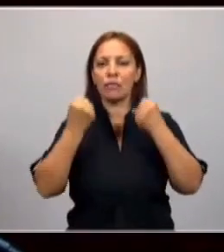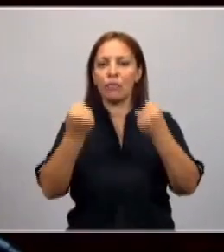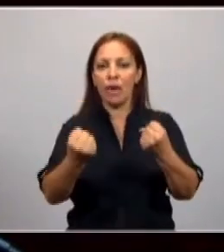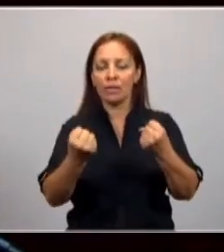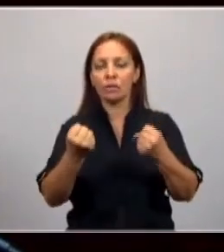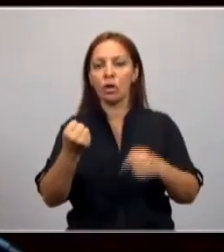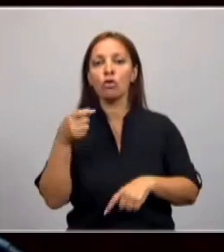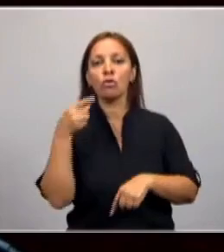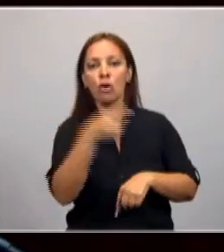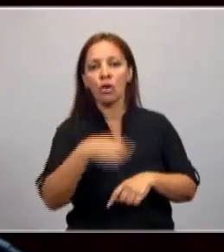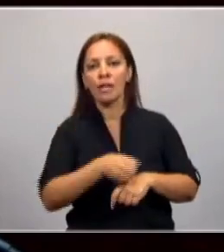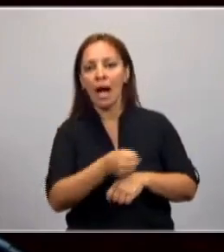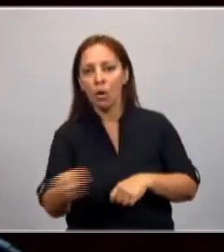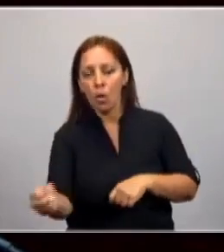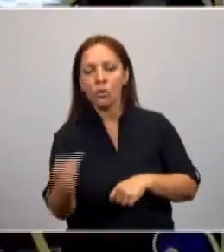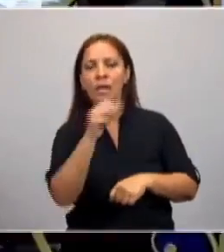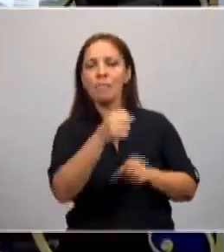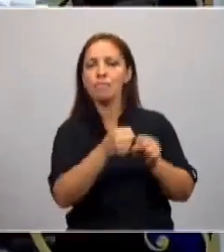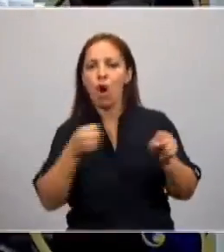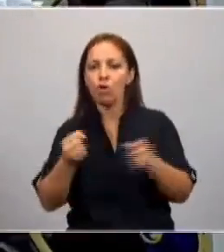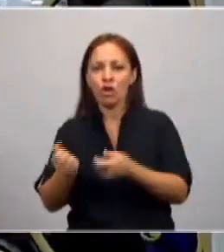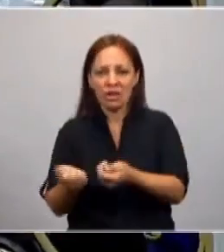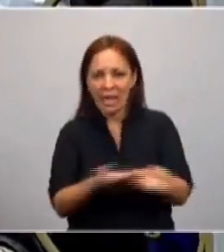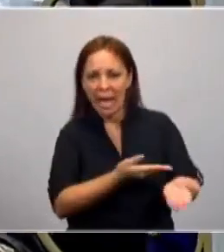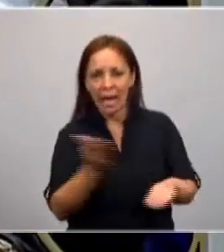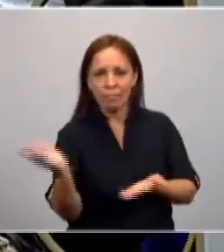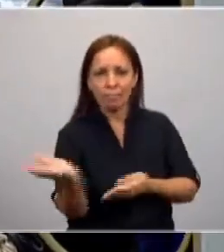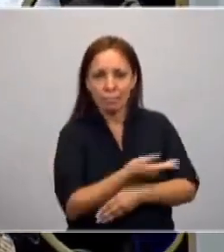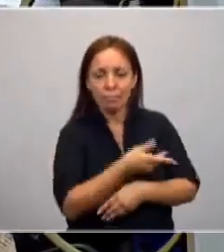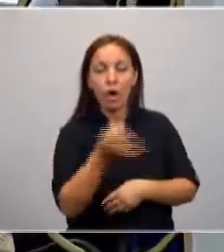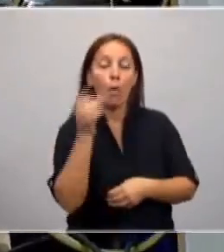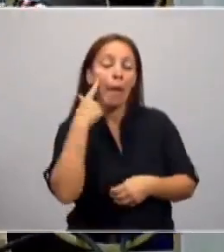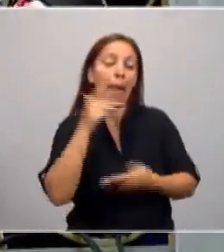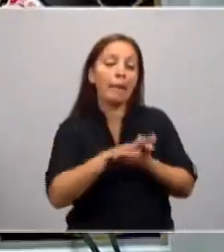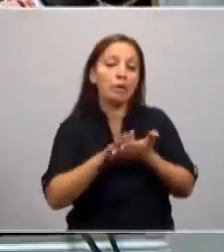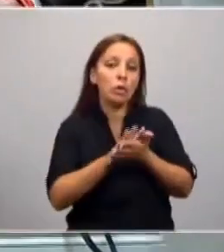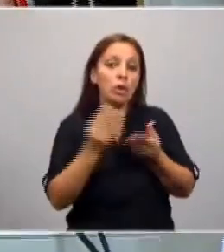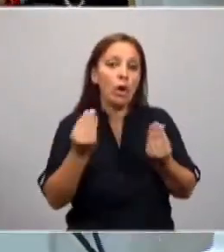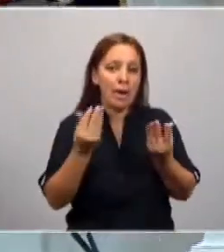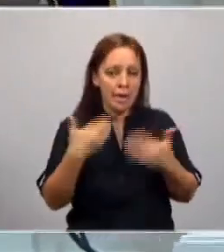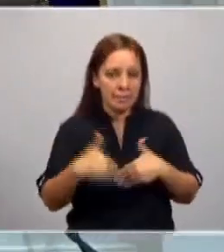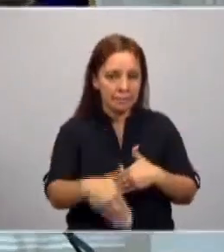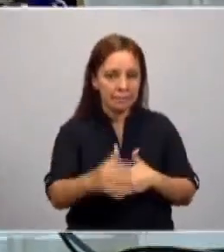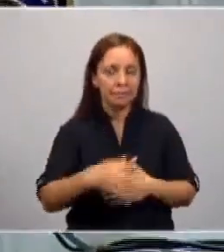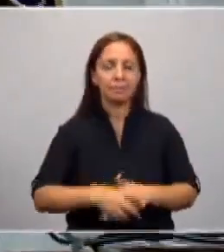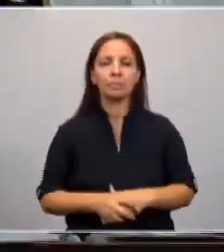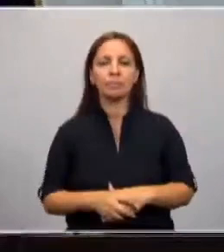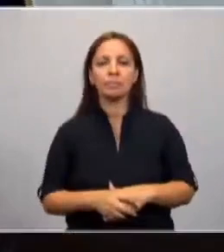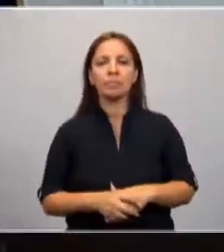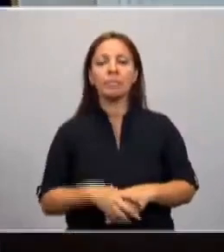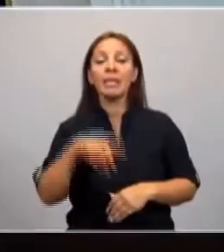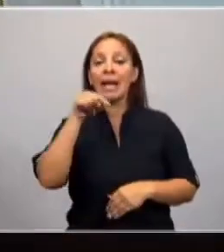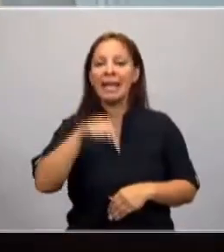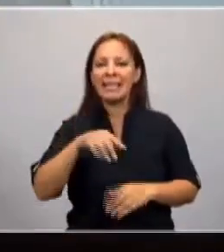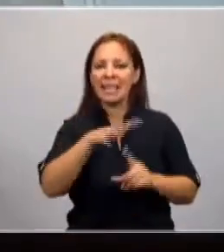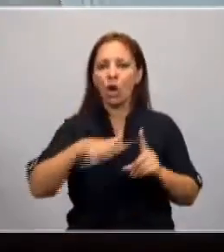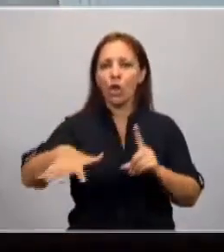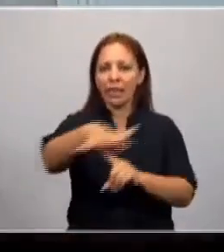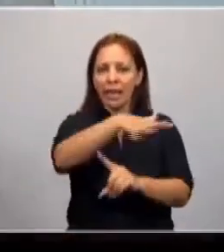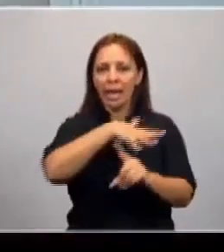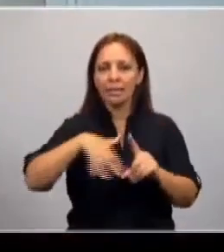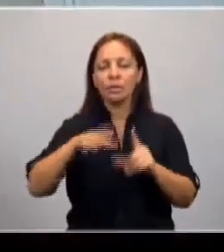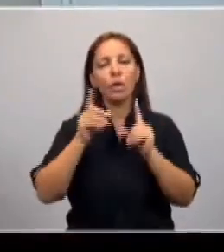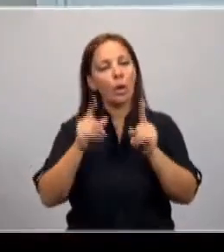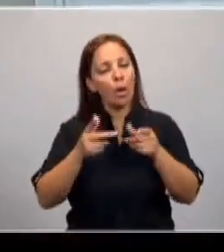ese ajuste y esa motosierra y para aliviar o reparar sus efectos. Aún en este brutal contexto,